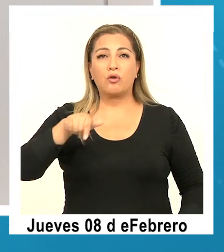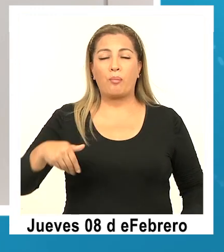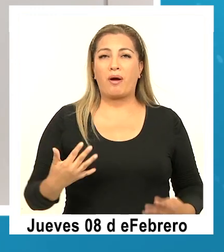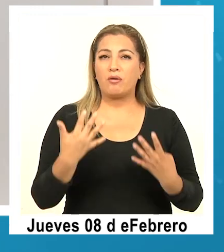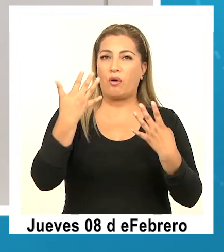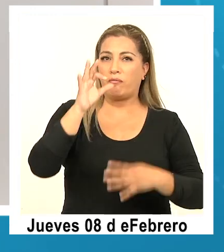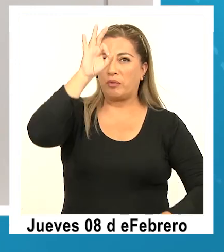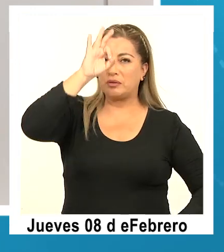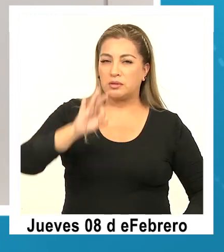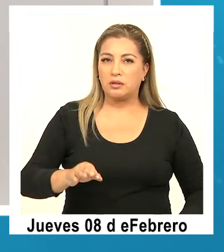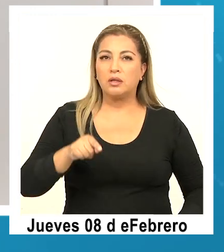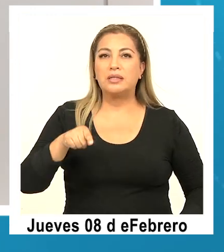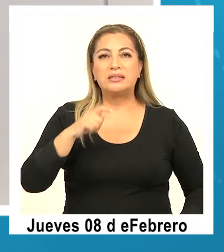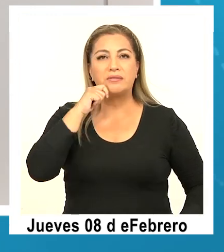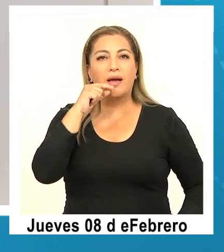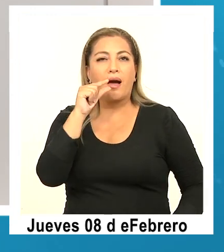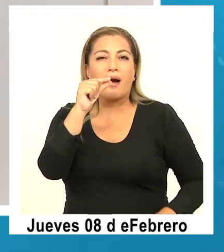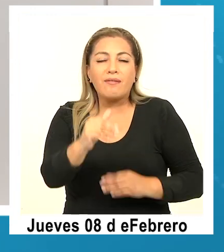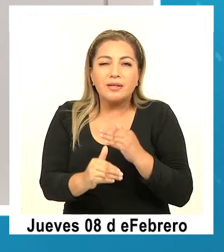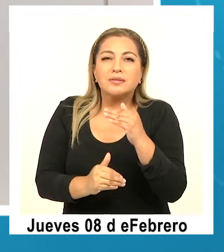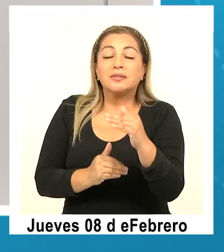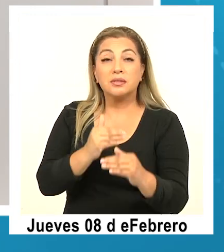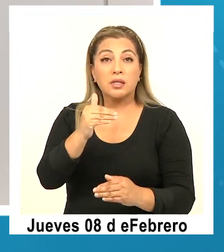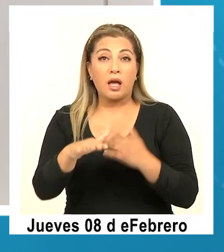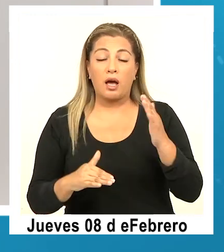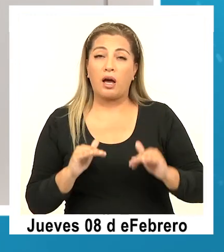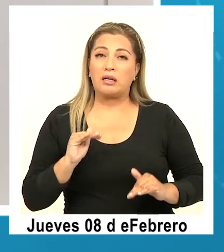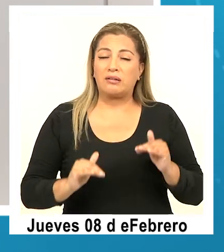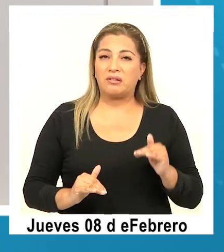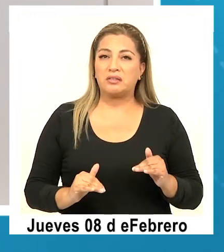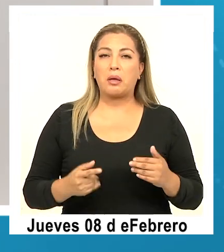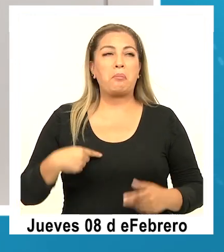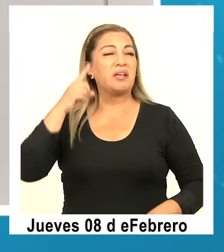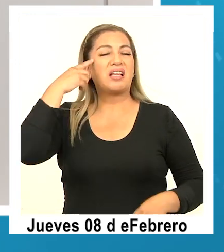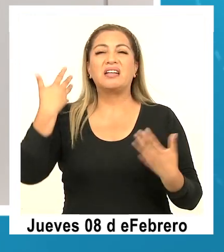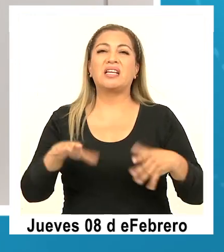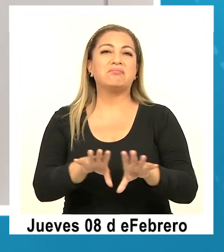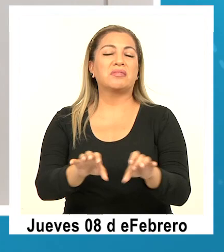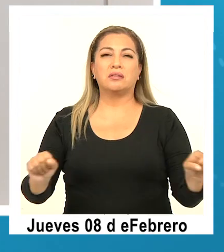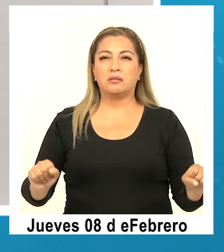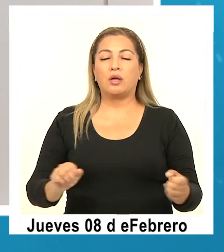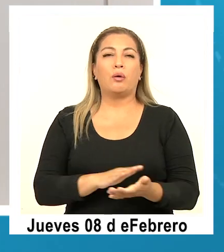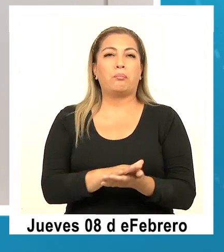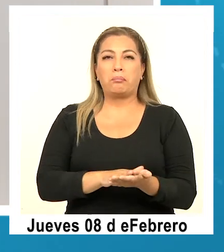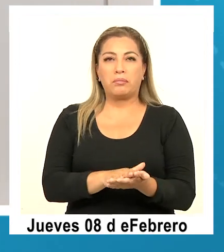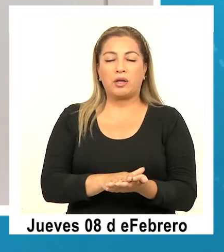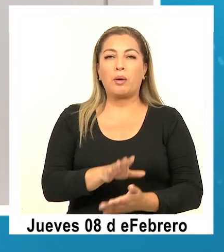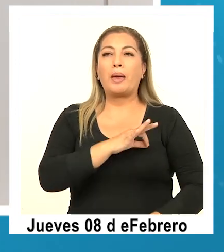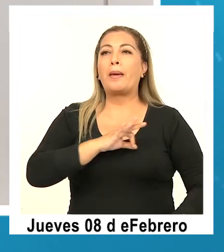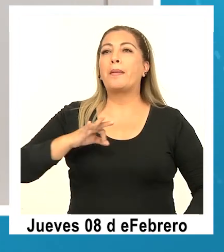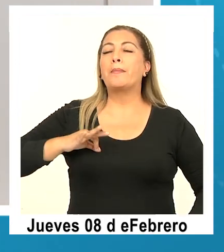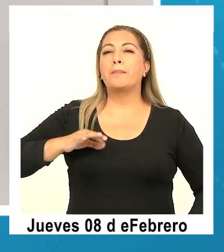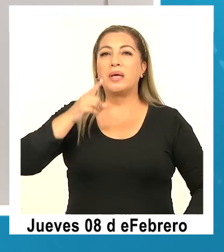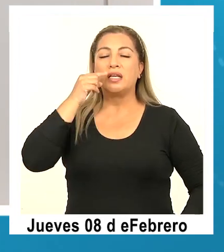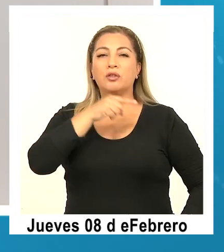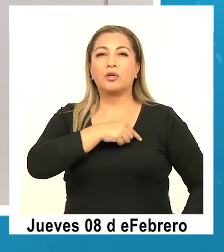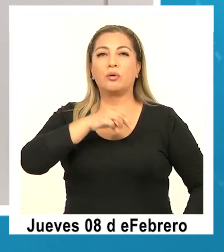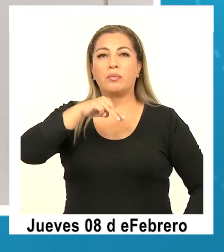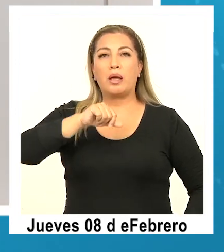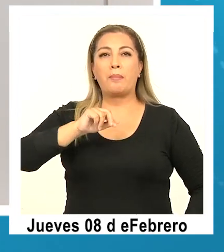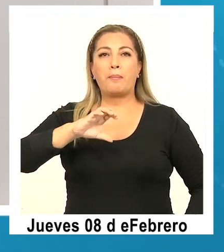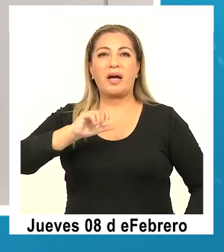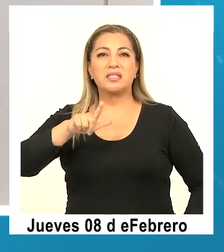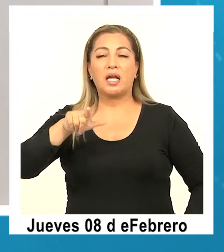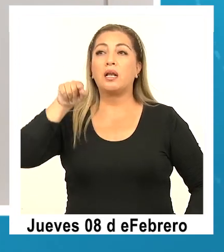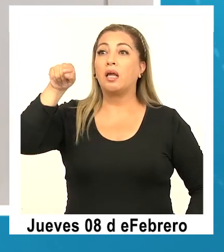que van siendo un avance, pero a veces se dan por hechas. Es como, mire, llegó el ministro Marcel y tiene que bajar la